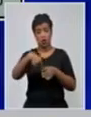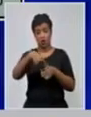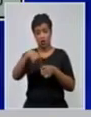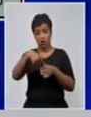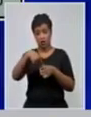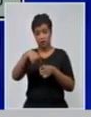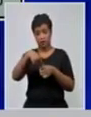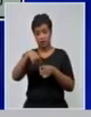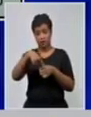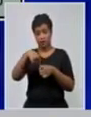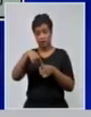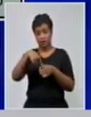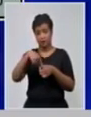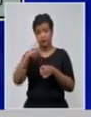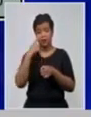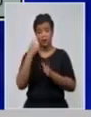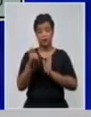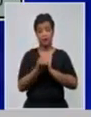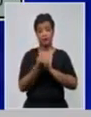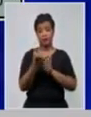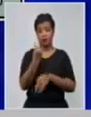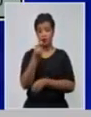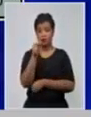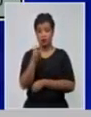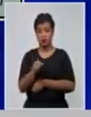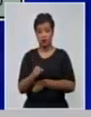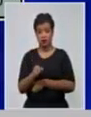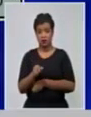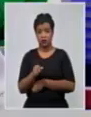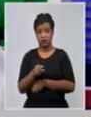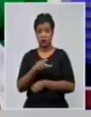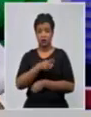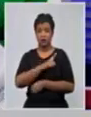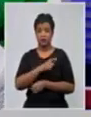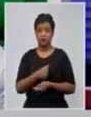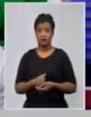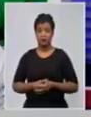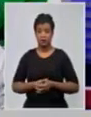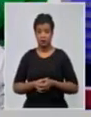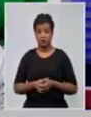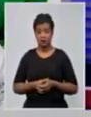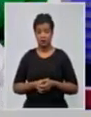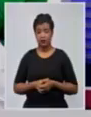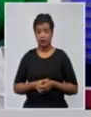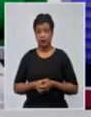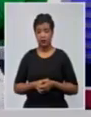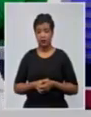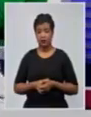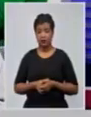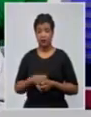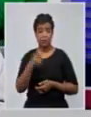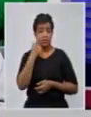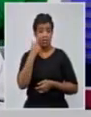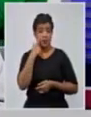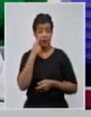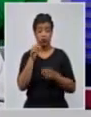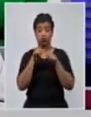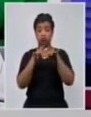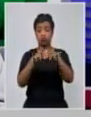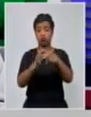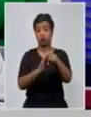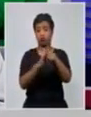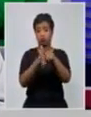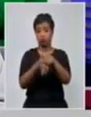de la Juventud se confirma un caso en el día de ayer. Como ustedes ven, una dispersión